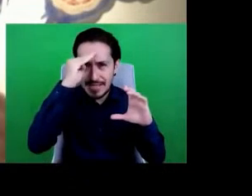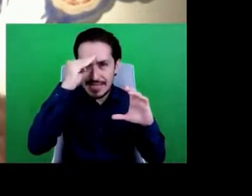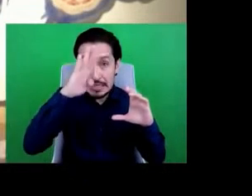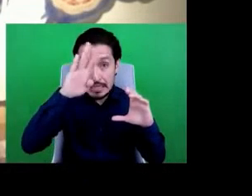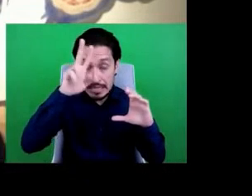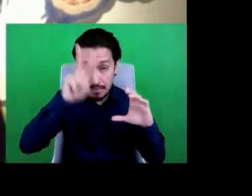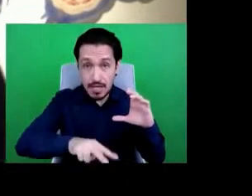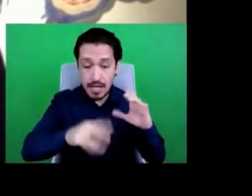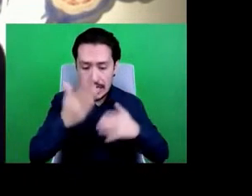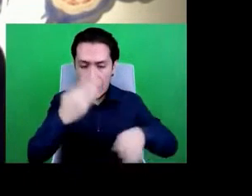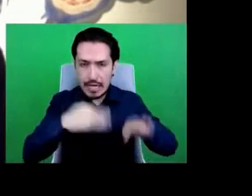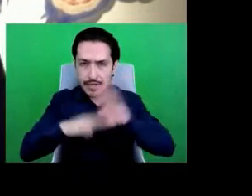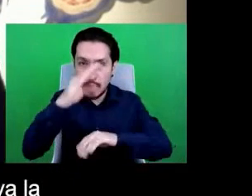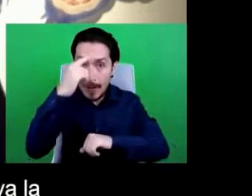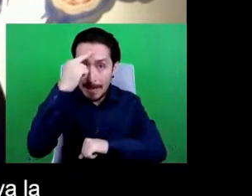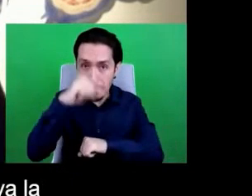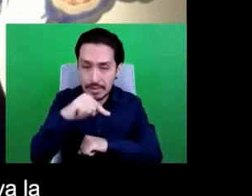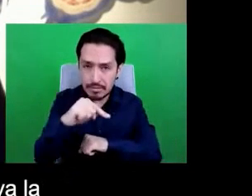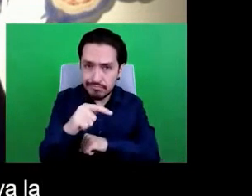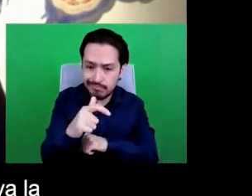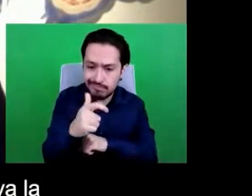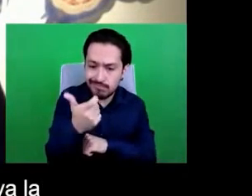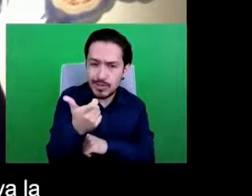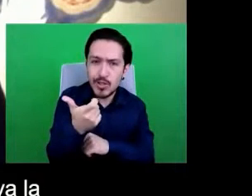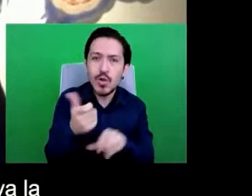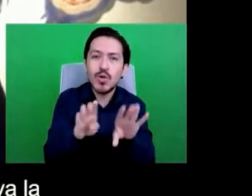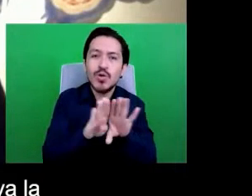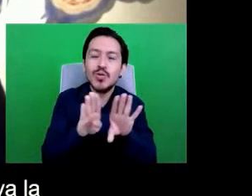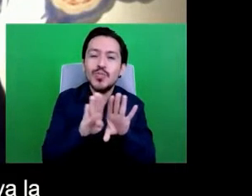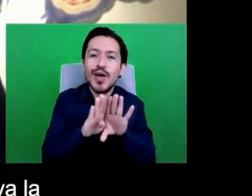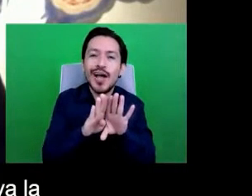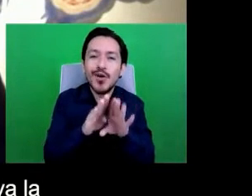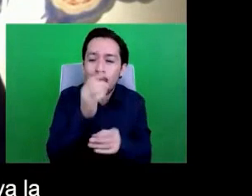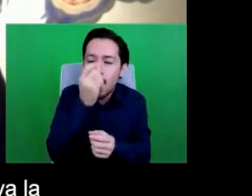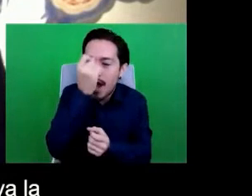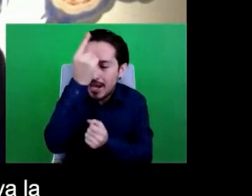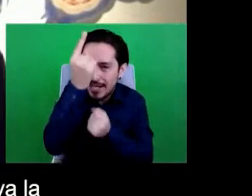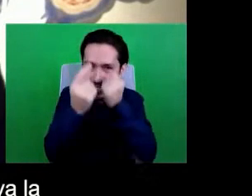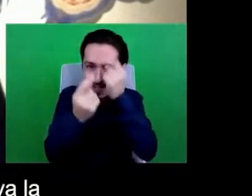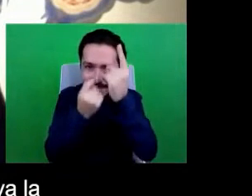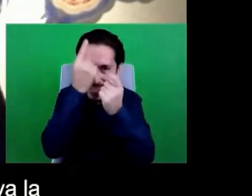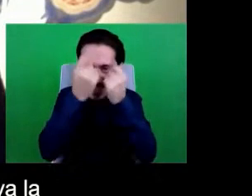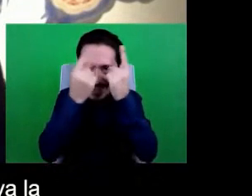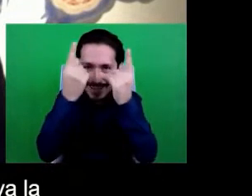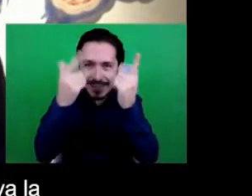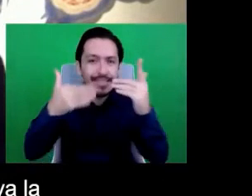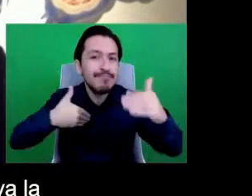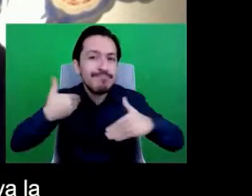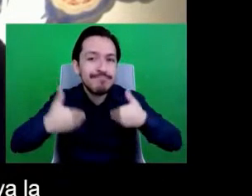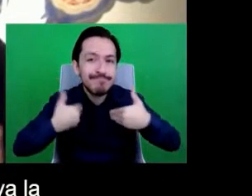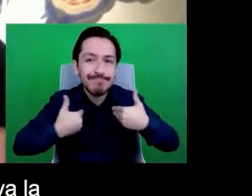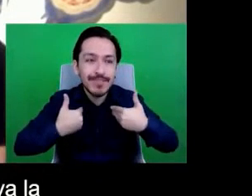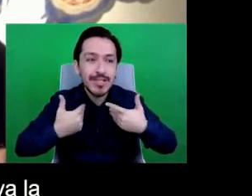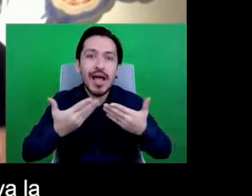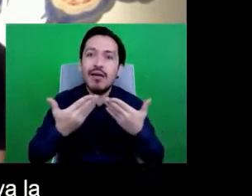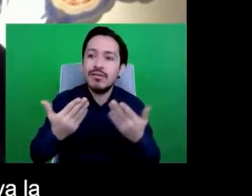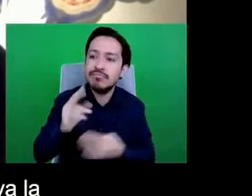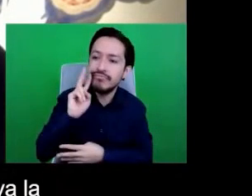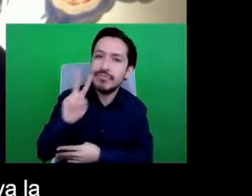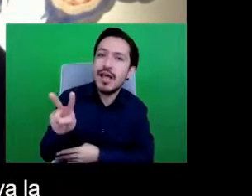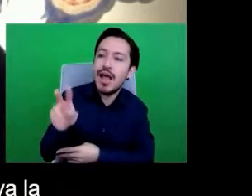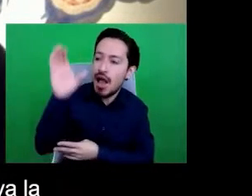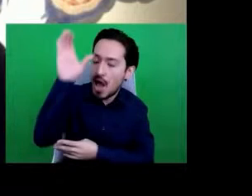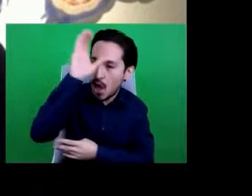económico puede ser a través de la creatividad y la innovación, y ven al arte y a la cultura como impulsores de la creatividad y